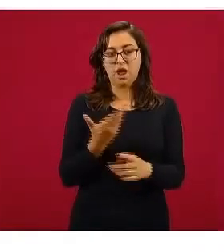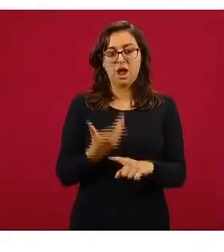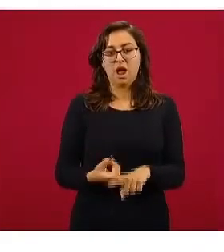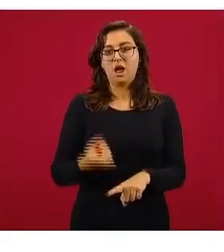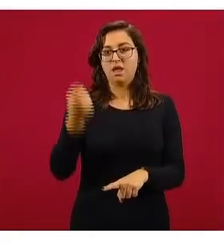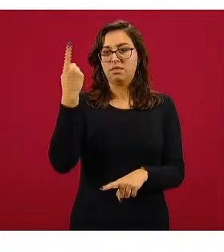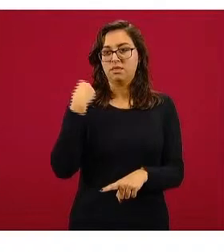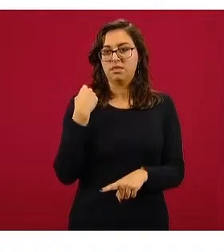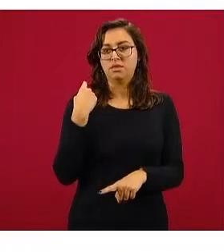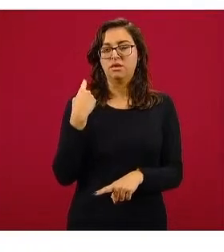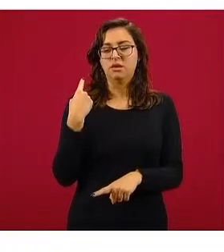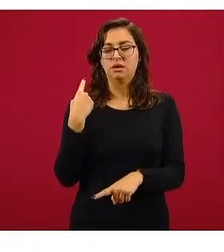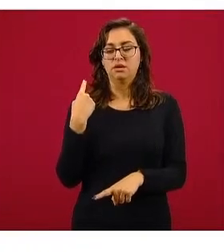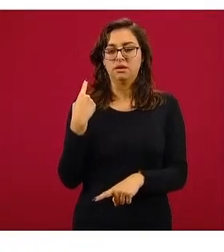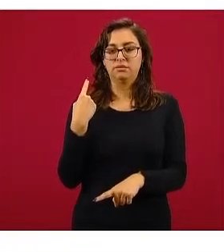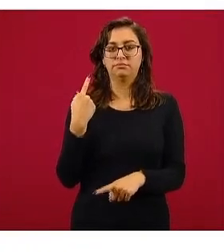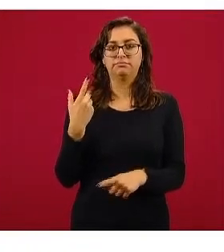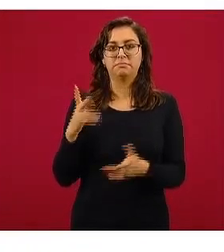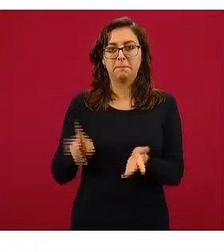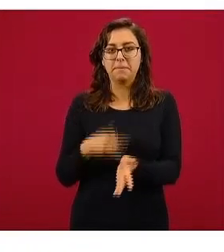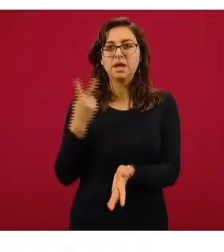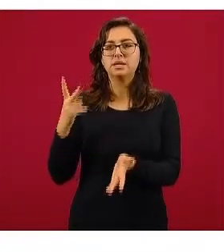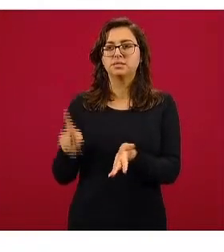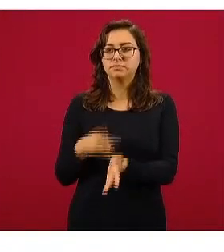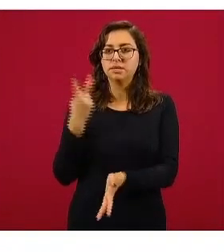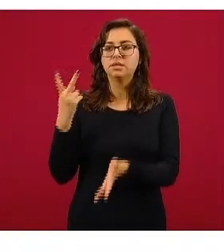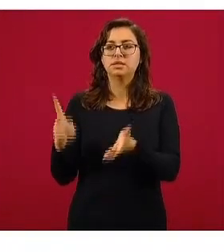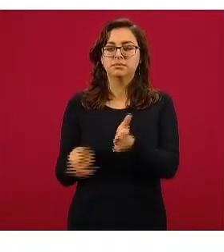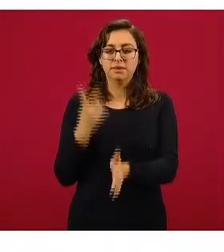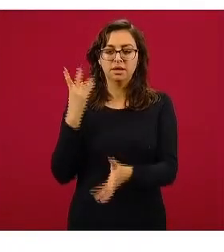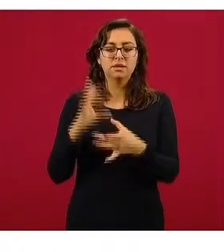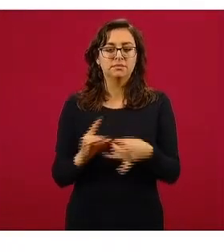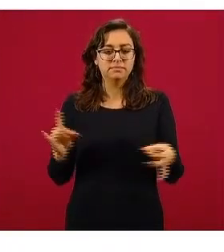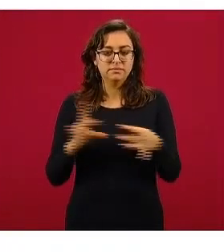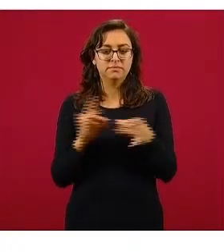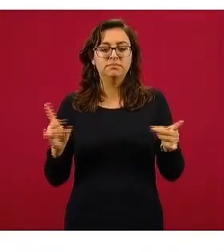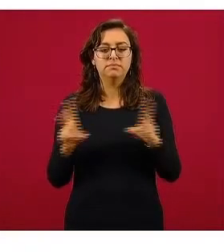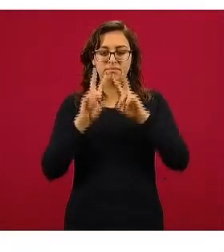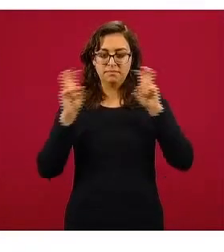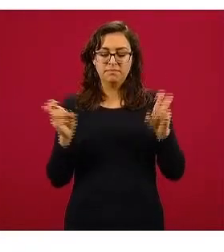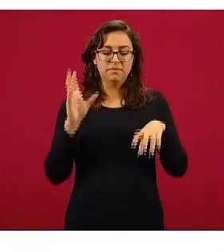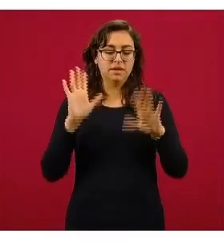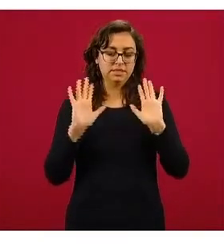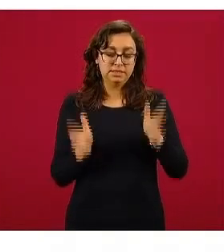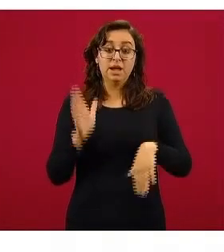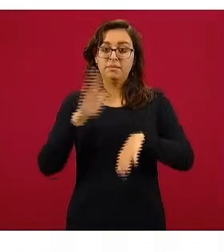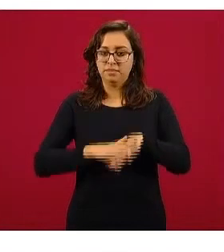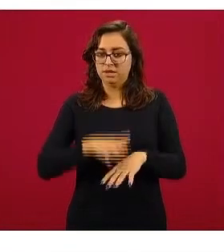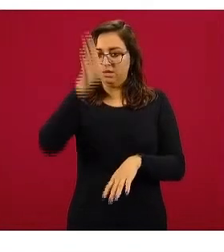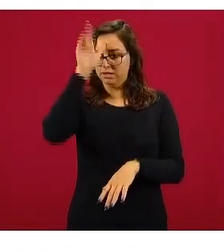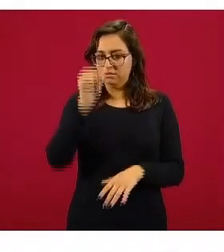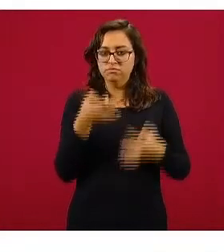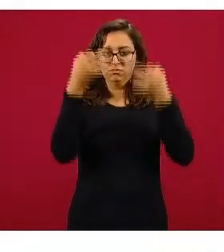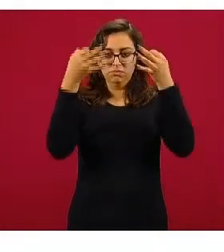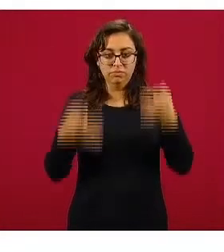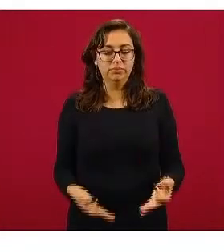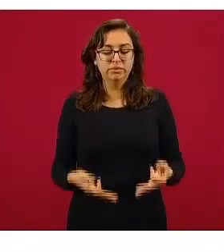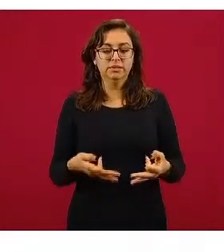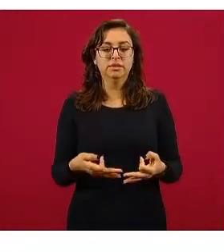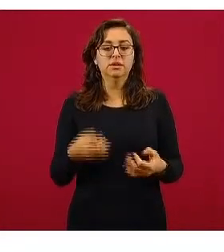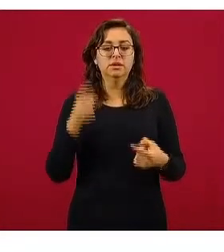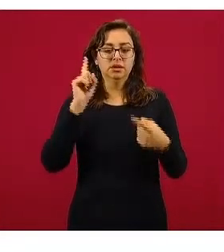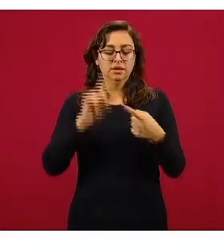la hemos venido haciendo en diferentes escenarios, pero para que ya se formalice como un acuerdo, lo presentamos